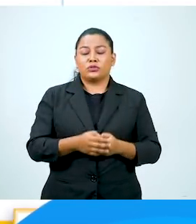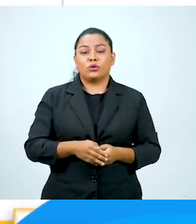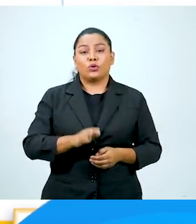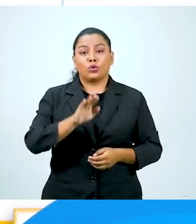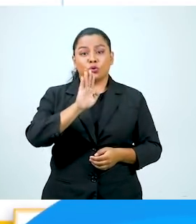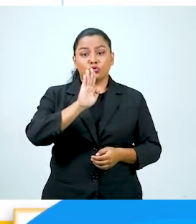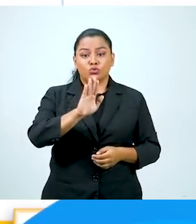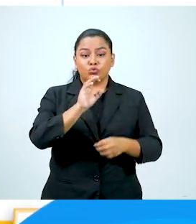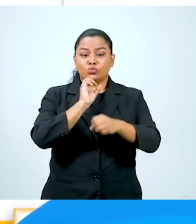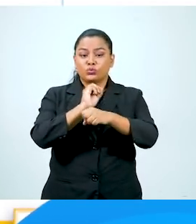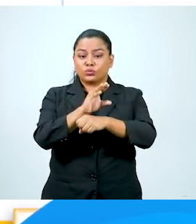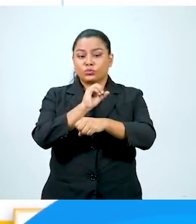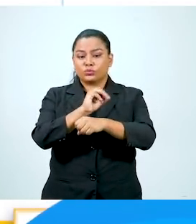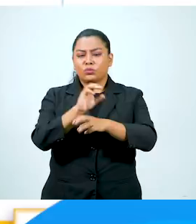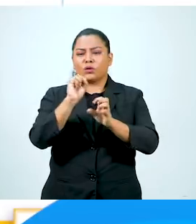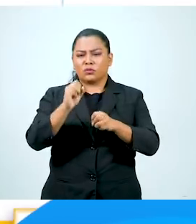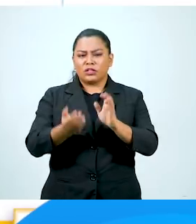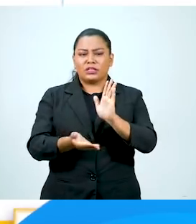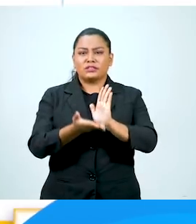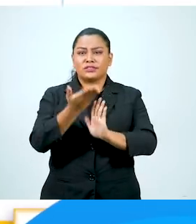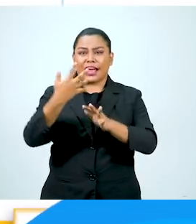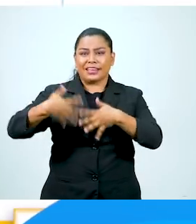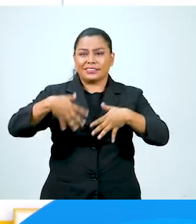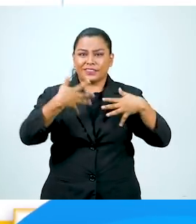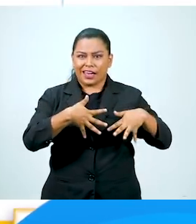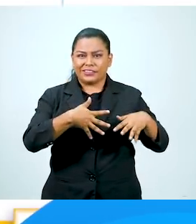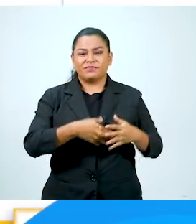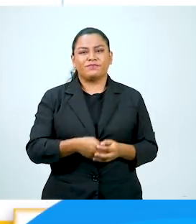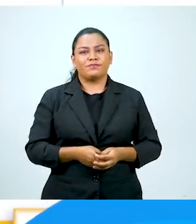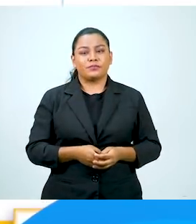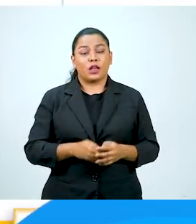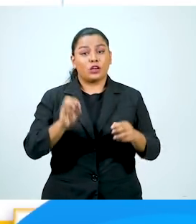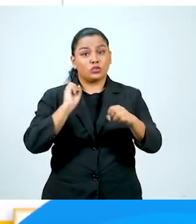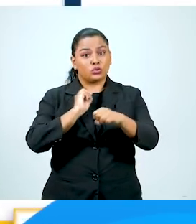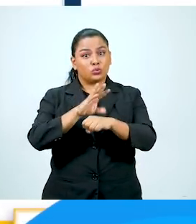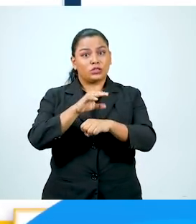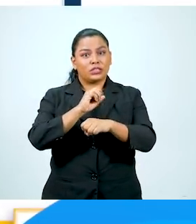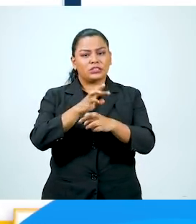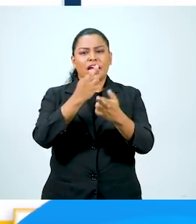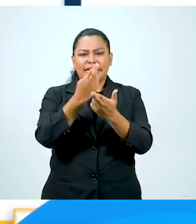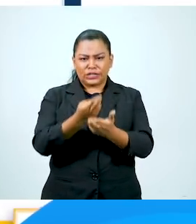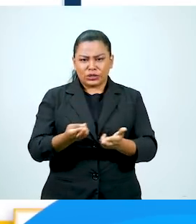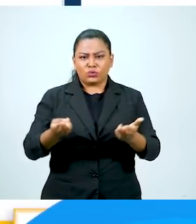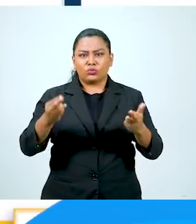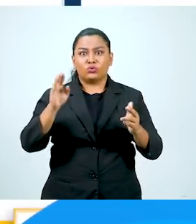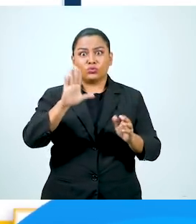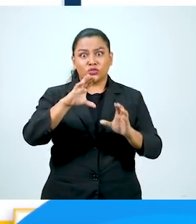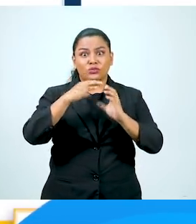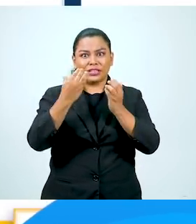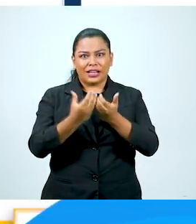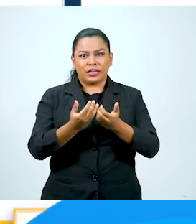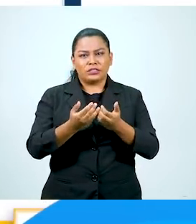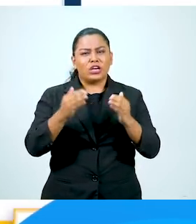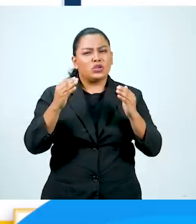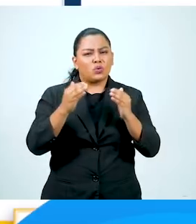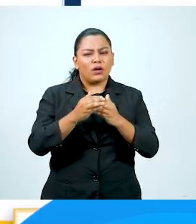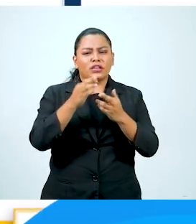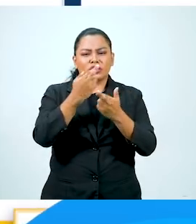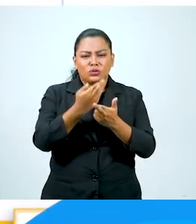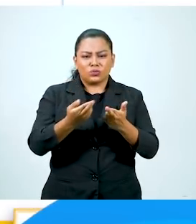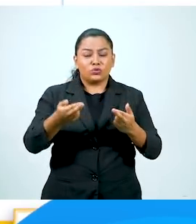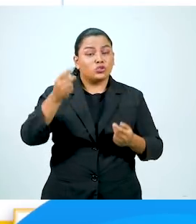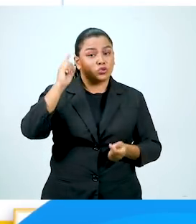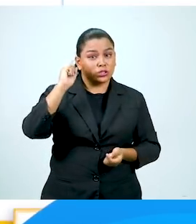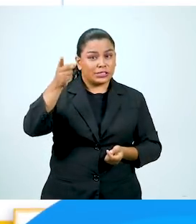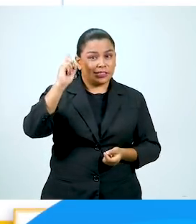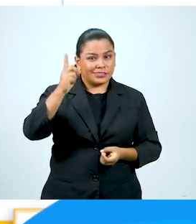sus respectivas sugerencias de desarrollo de actividades, las sugerencias de recursos para la clase y recursos para